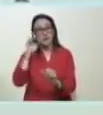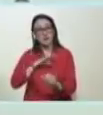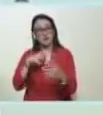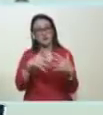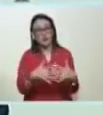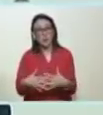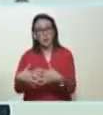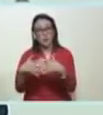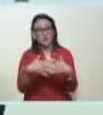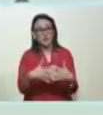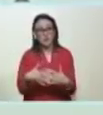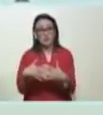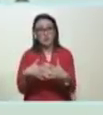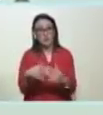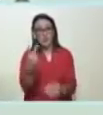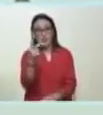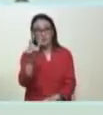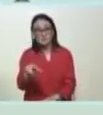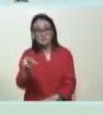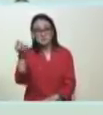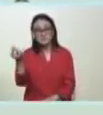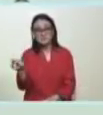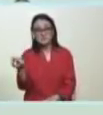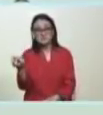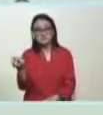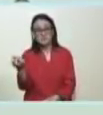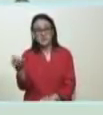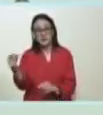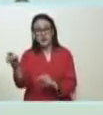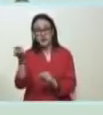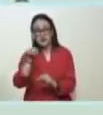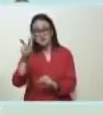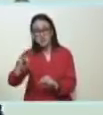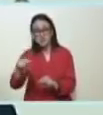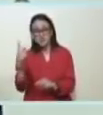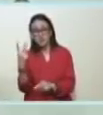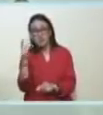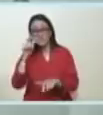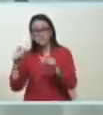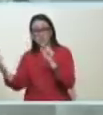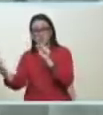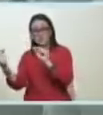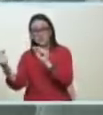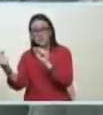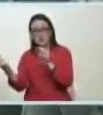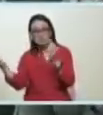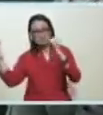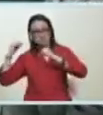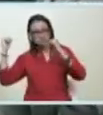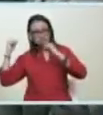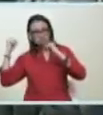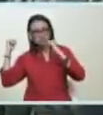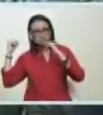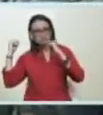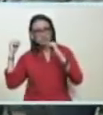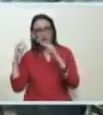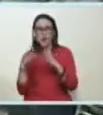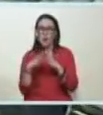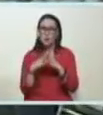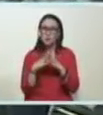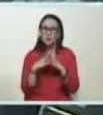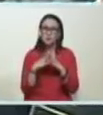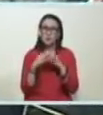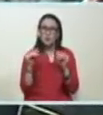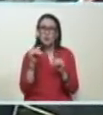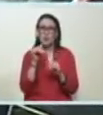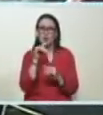de Estados Unidos, los dos se combinaron para presionar personalmente a todos los que